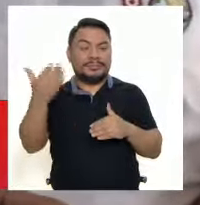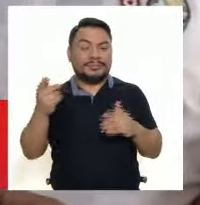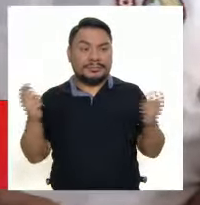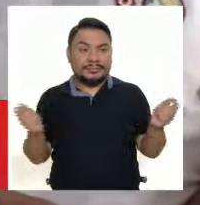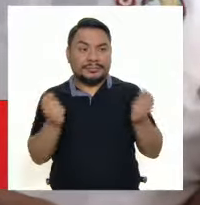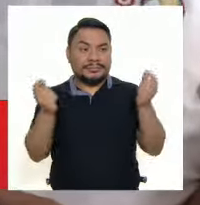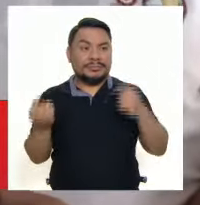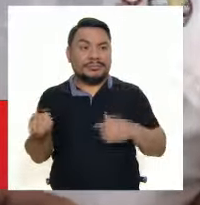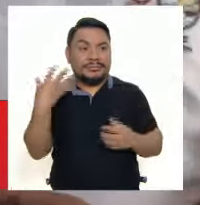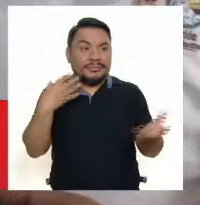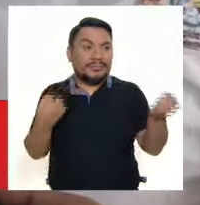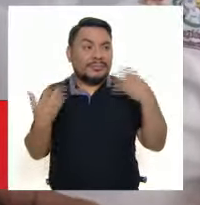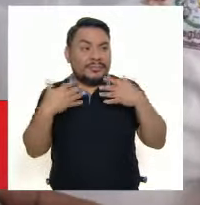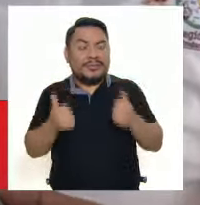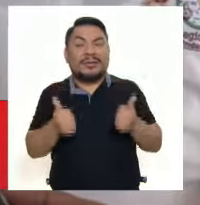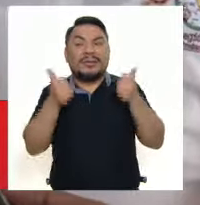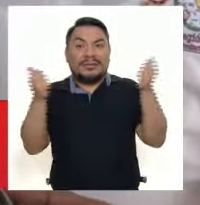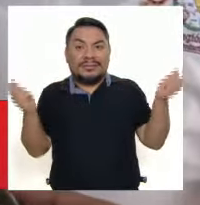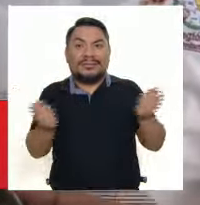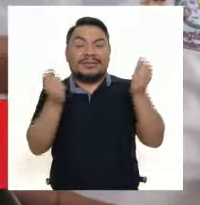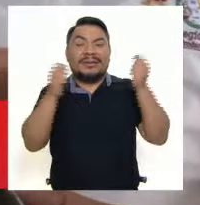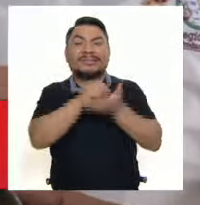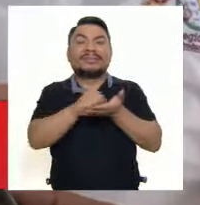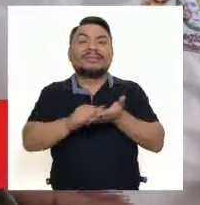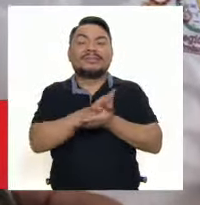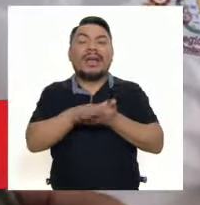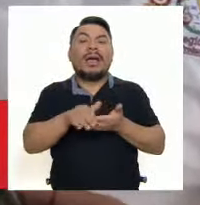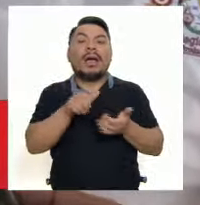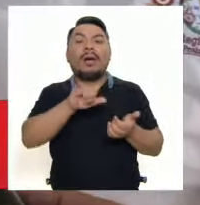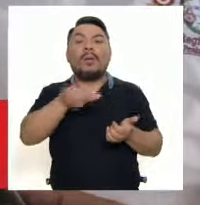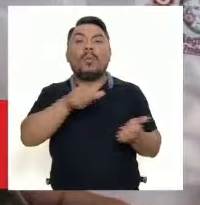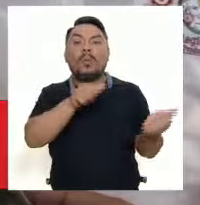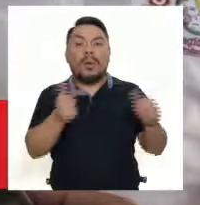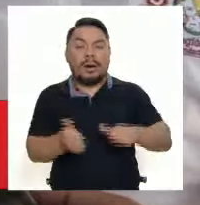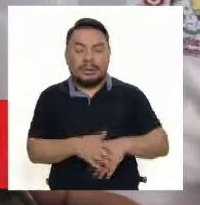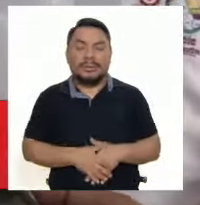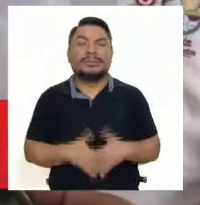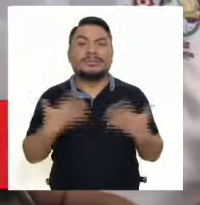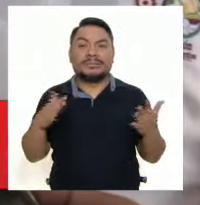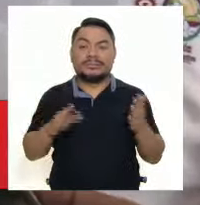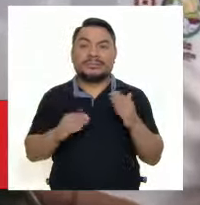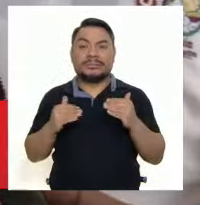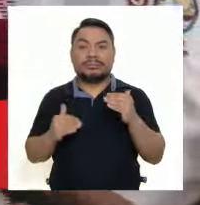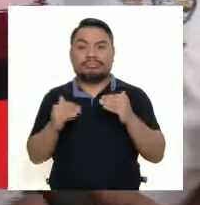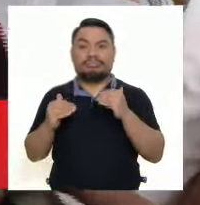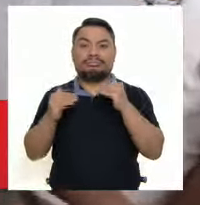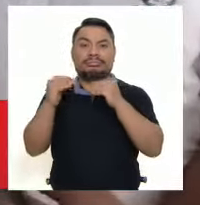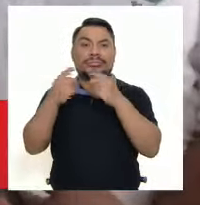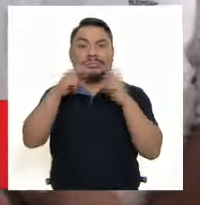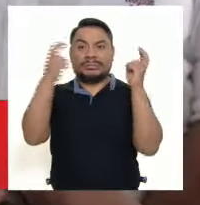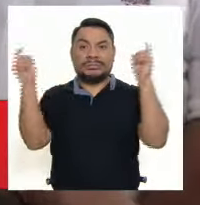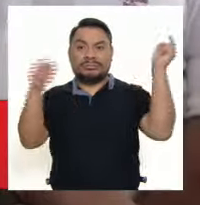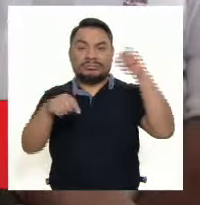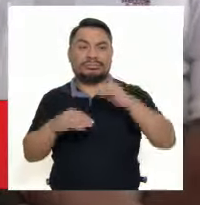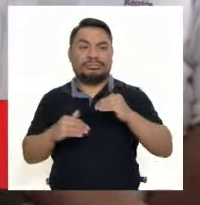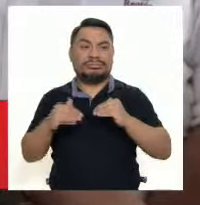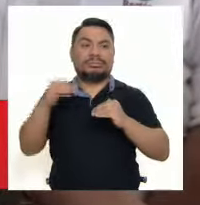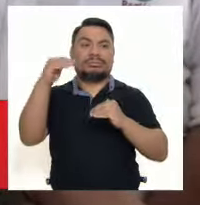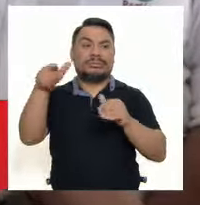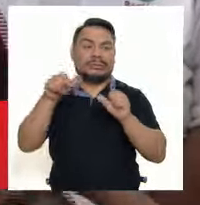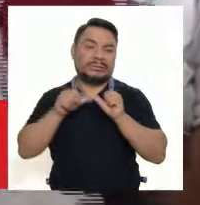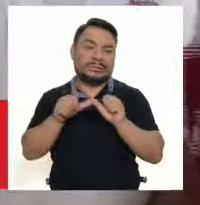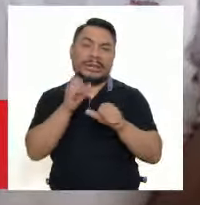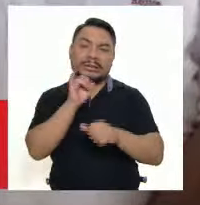San Juan, que me han contado que ha estado impresionante, ya las cifras de prepandemia se han superado. Y esperemos que esto continúe